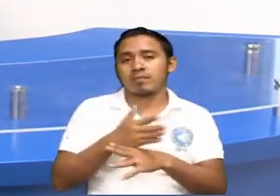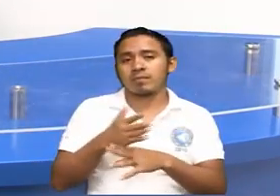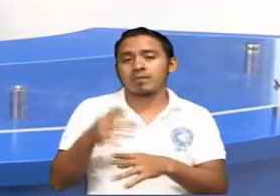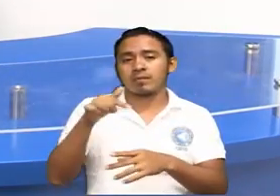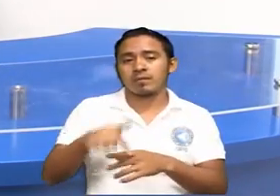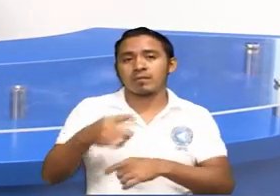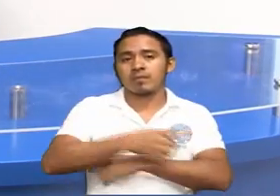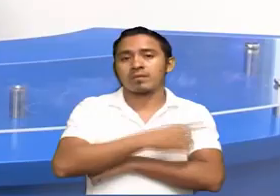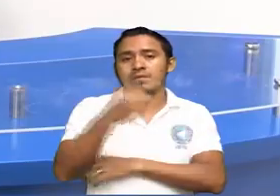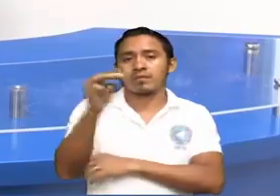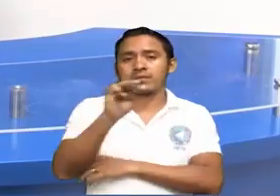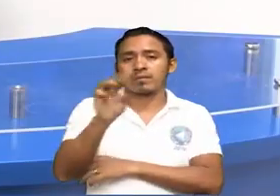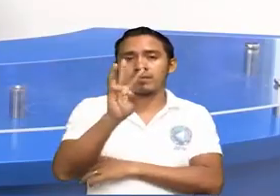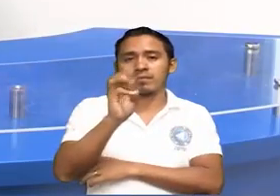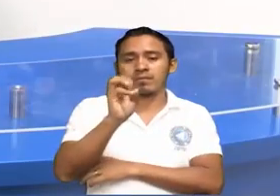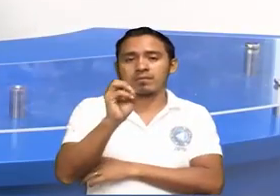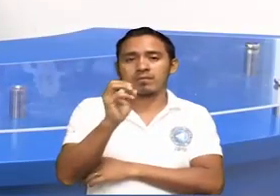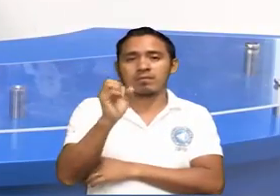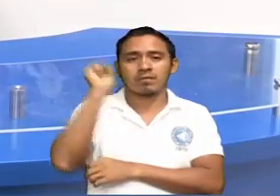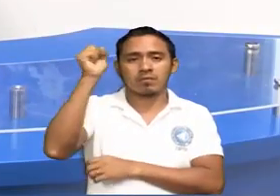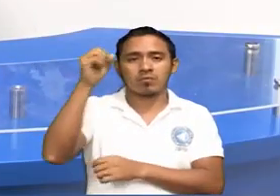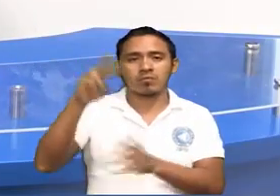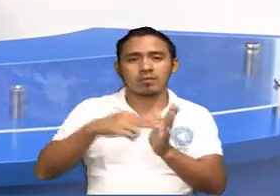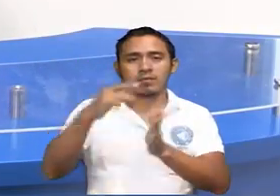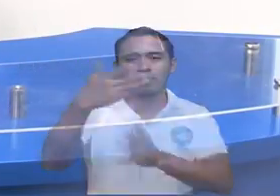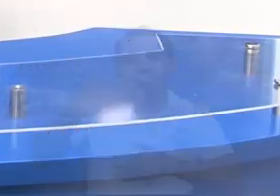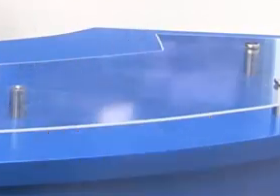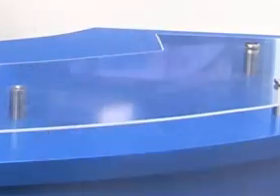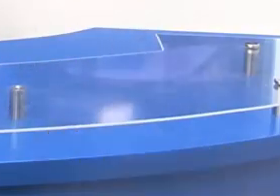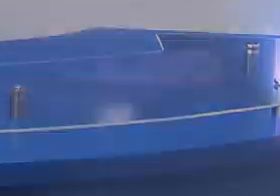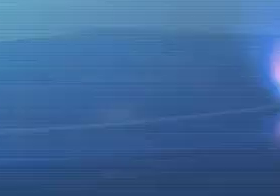este martes 30 de julio del año 2019.